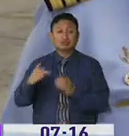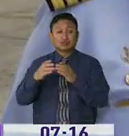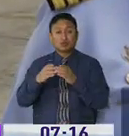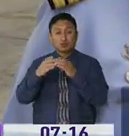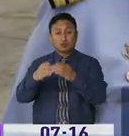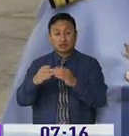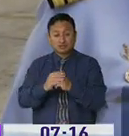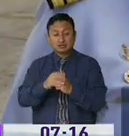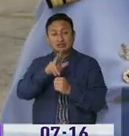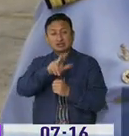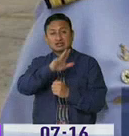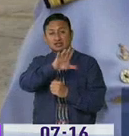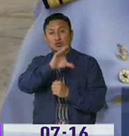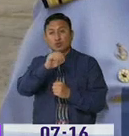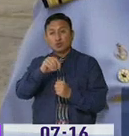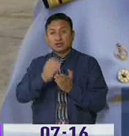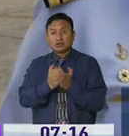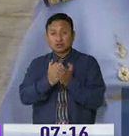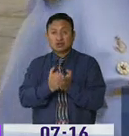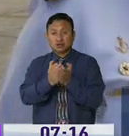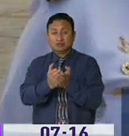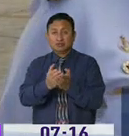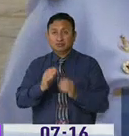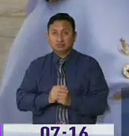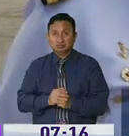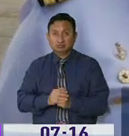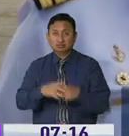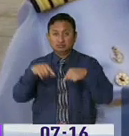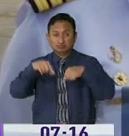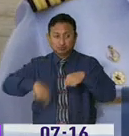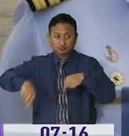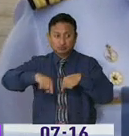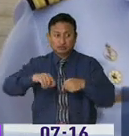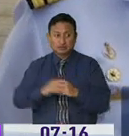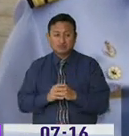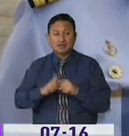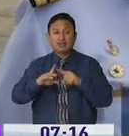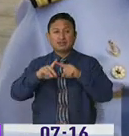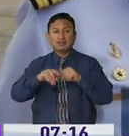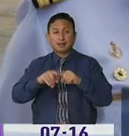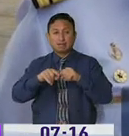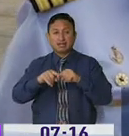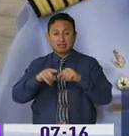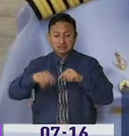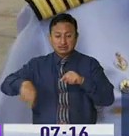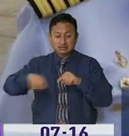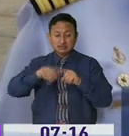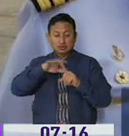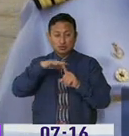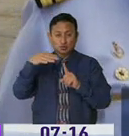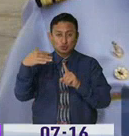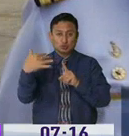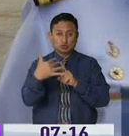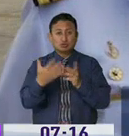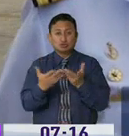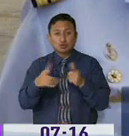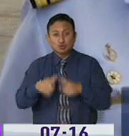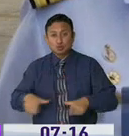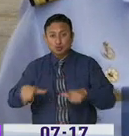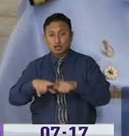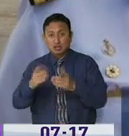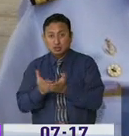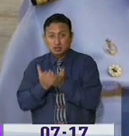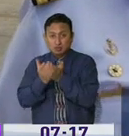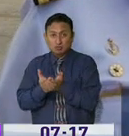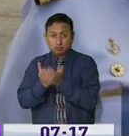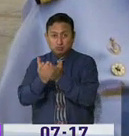350 embarcaciones. La frecuencia depende mucho del estado y de la situación de dónde se encuentran las embarcaciones.